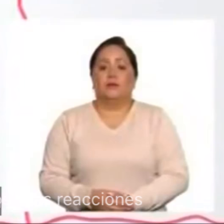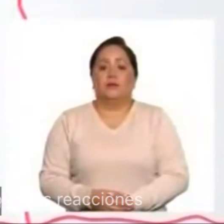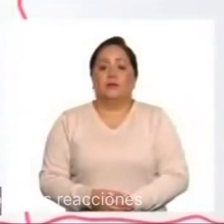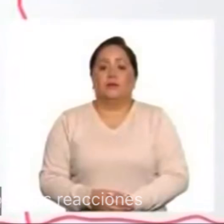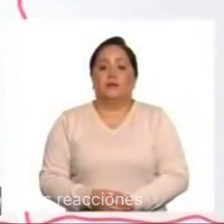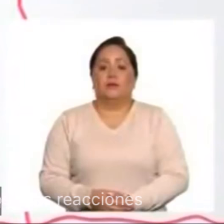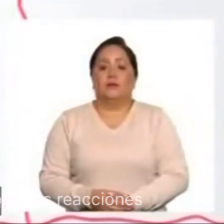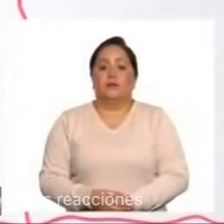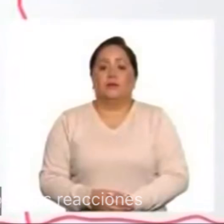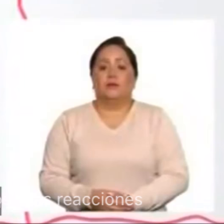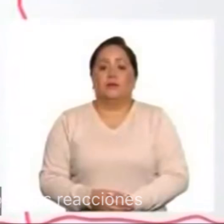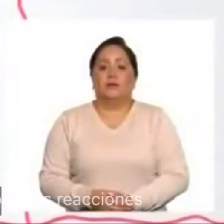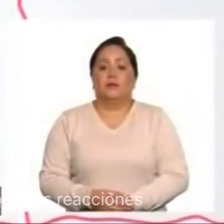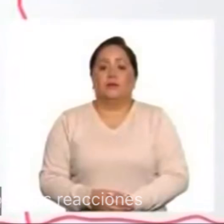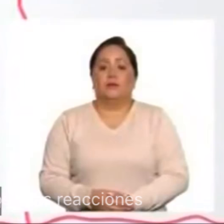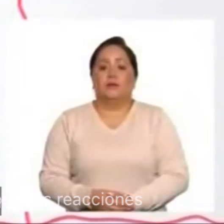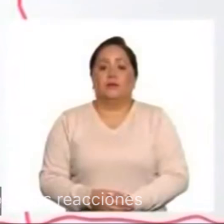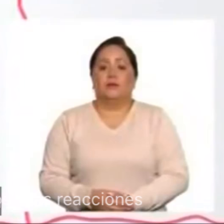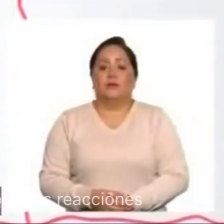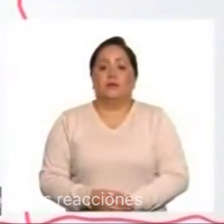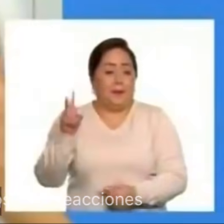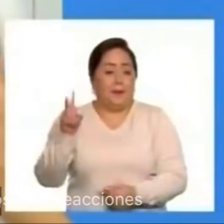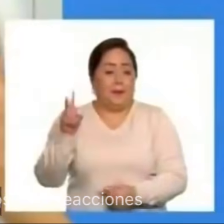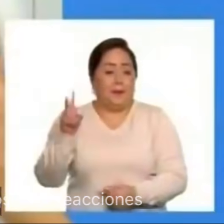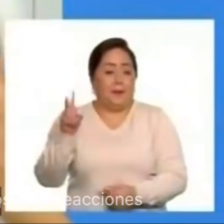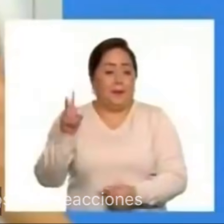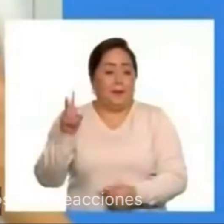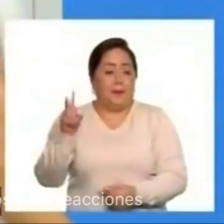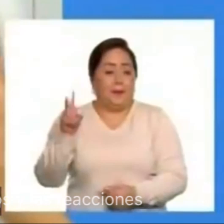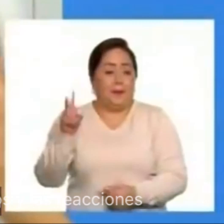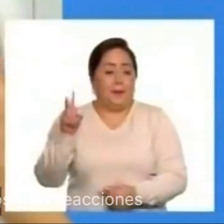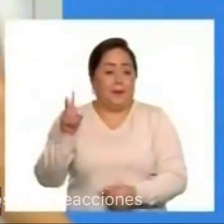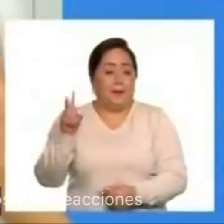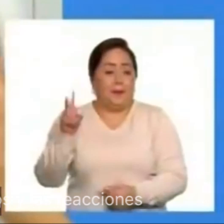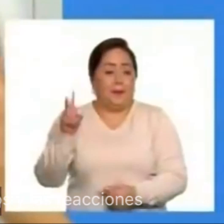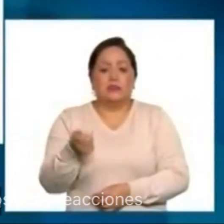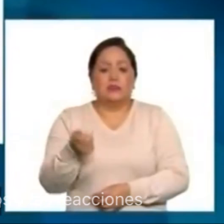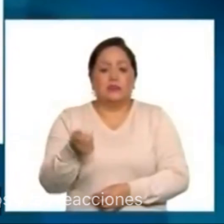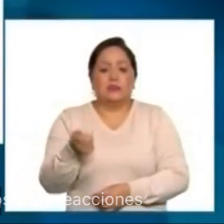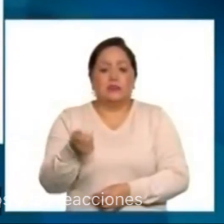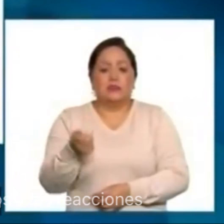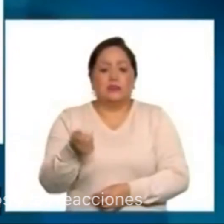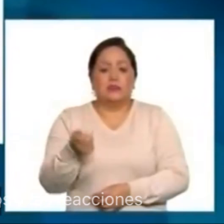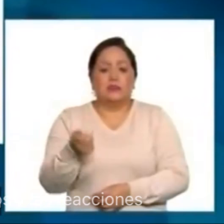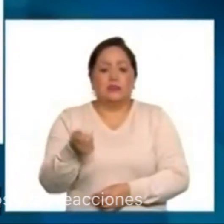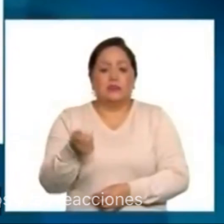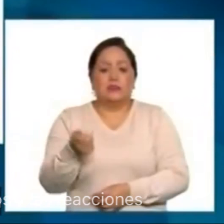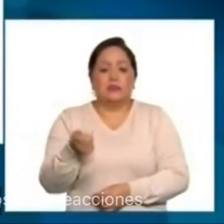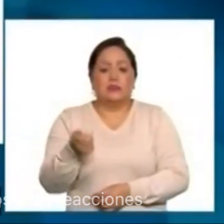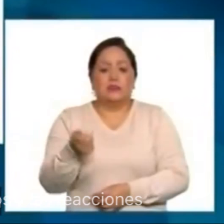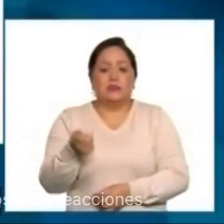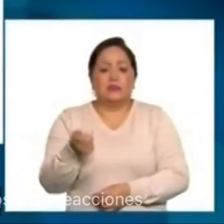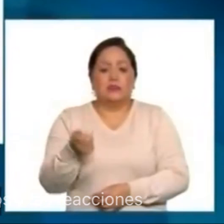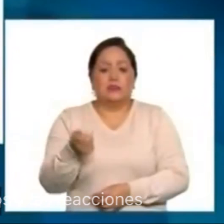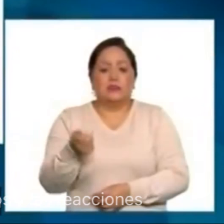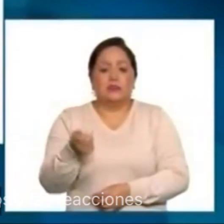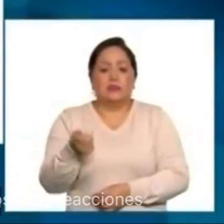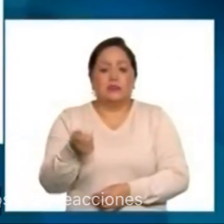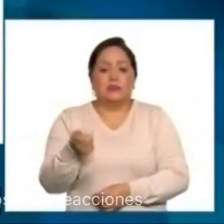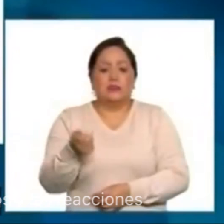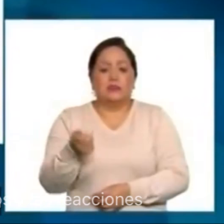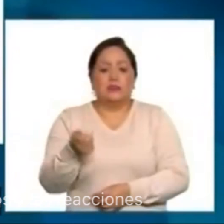de desastre, más vulnerabilidad es igual a desastre. Un desastre es un evento destructivo donde pueda haber pérdidas